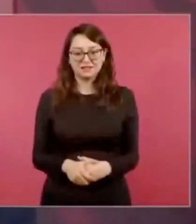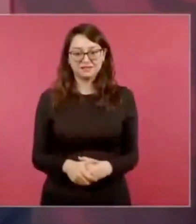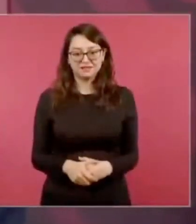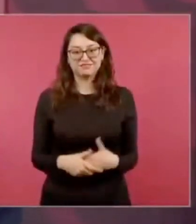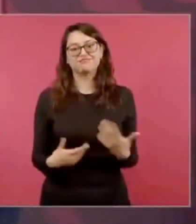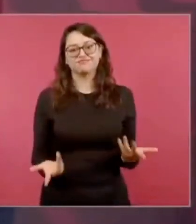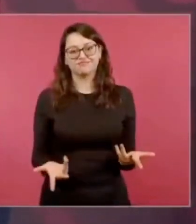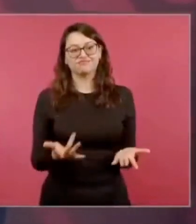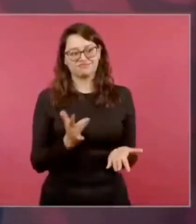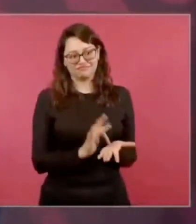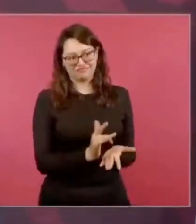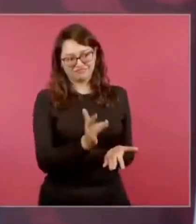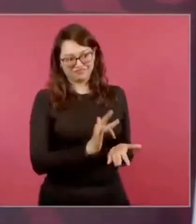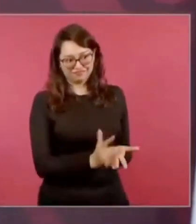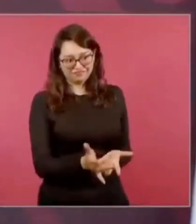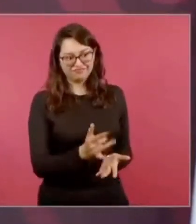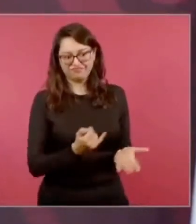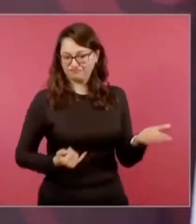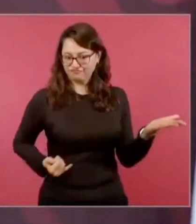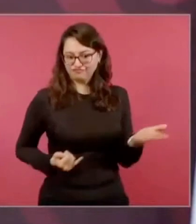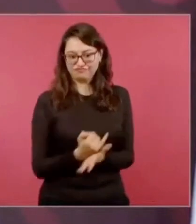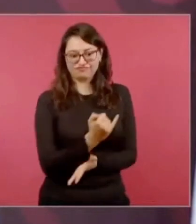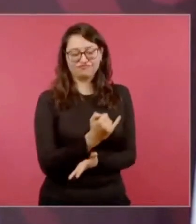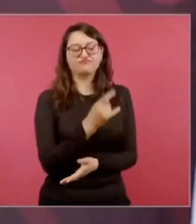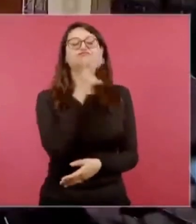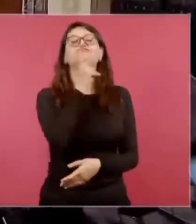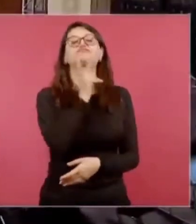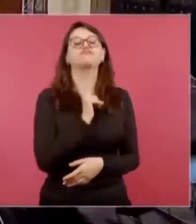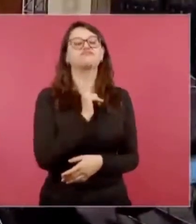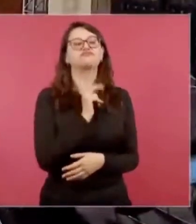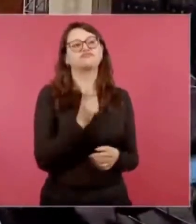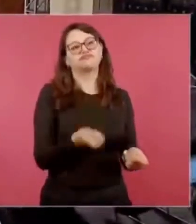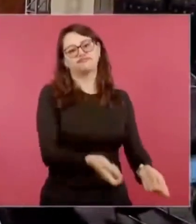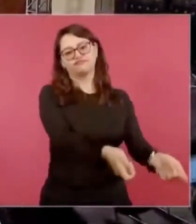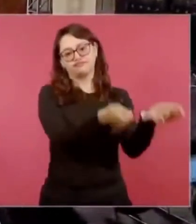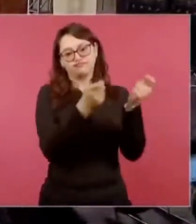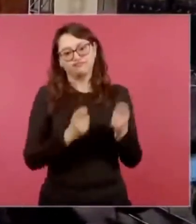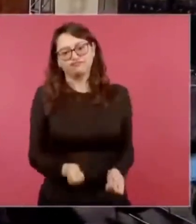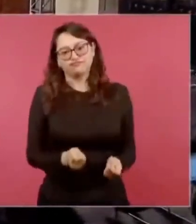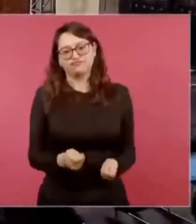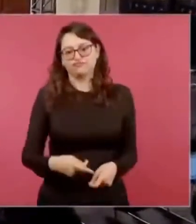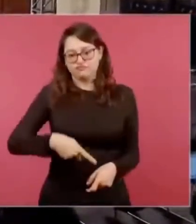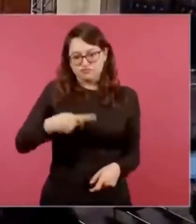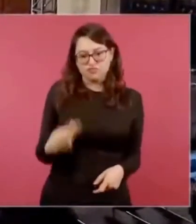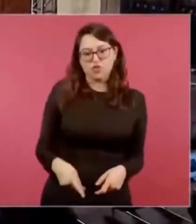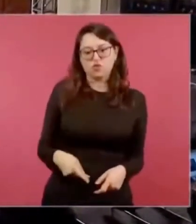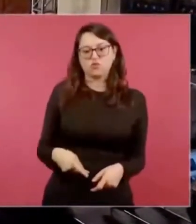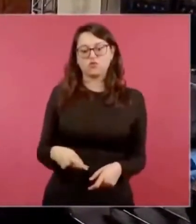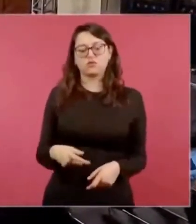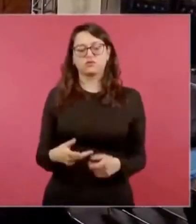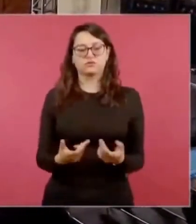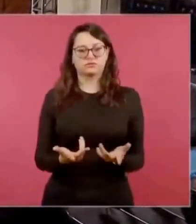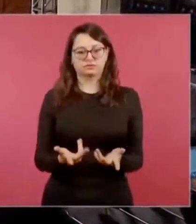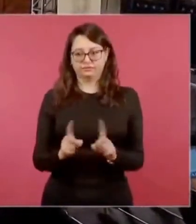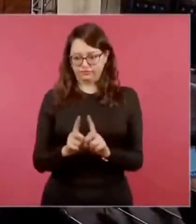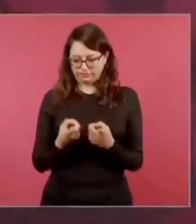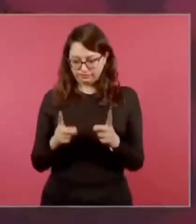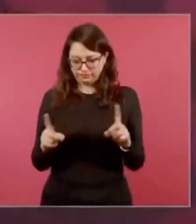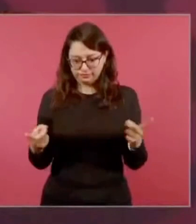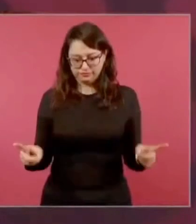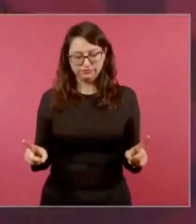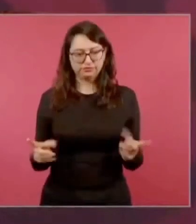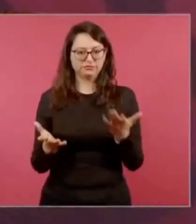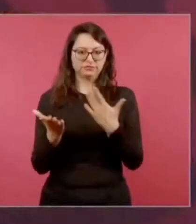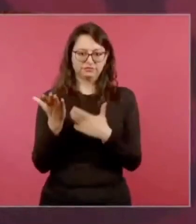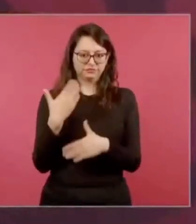de recuperar el petróleo en beneficio del desarrollo de México. El petróleo fue